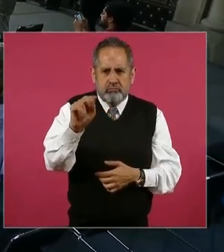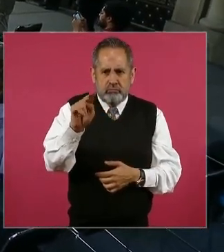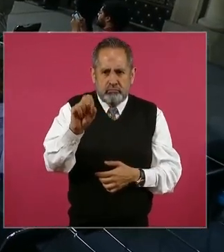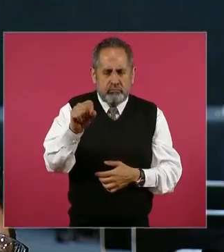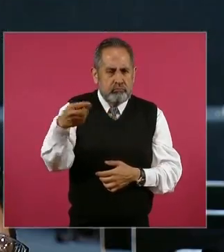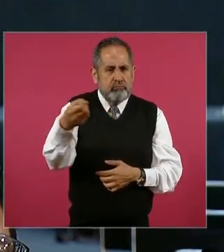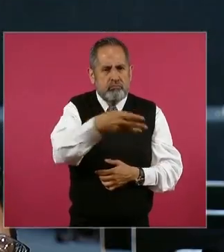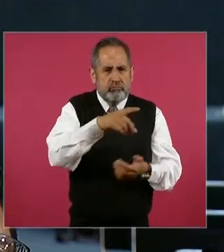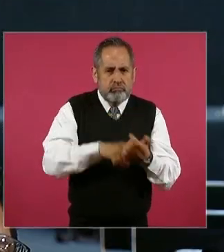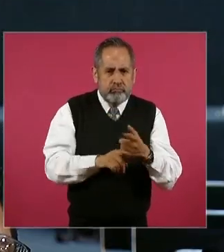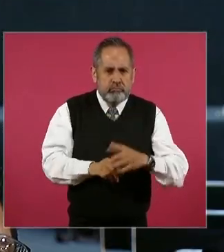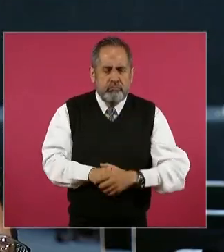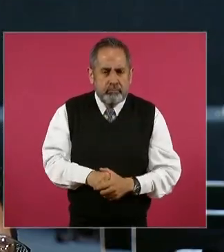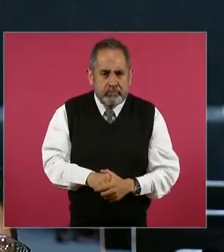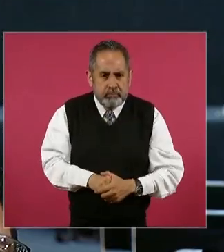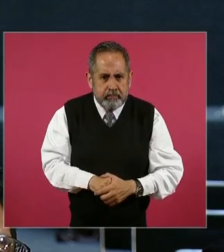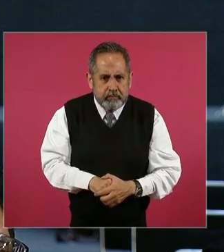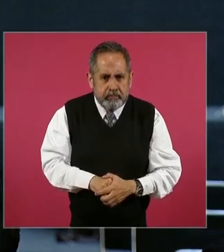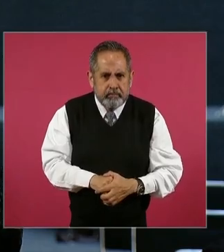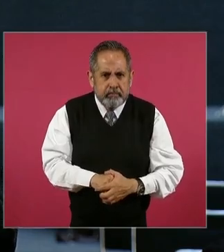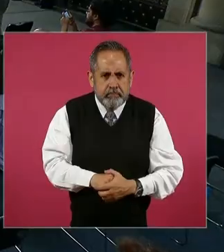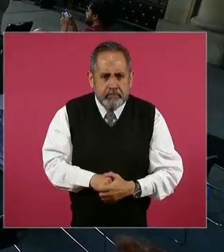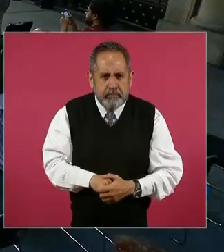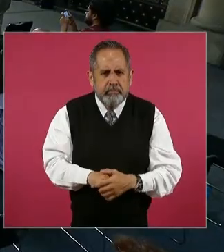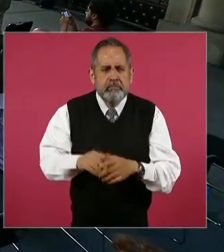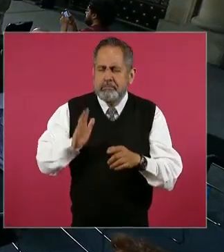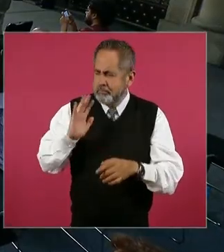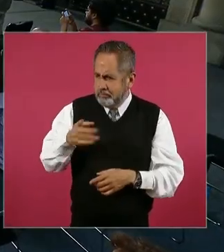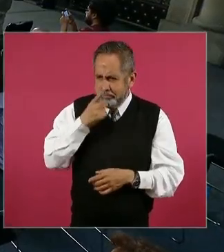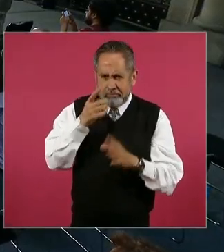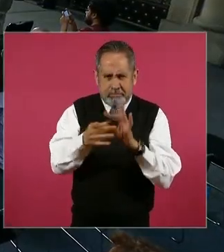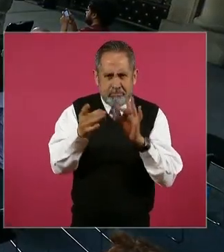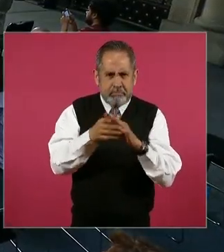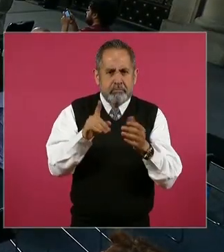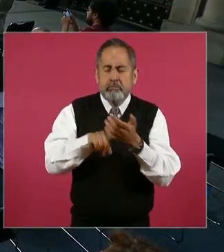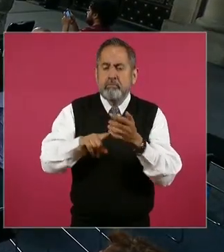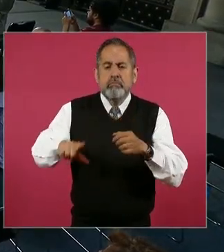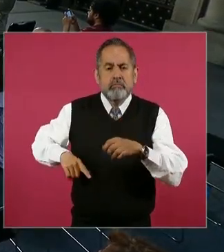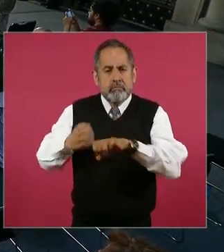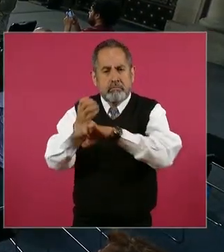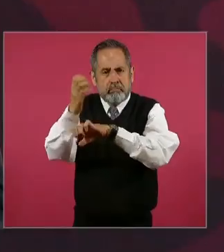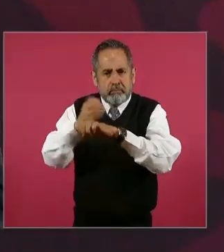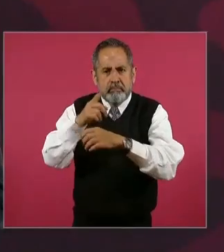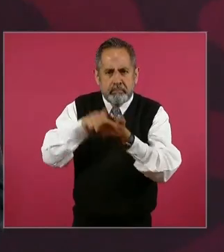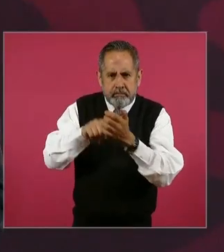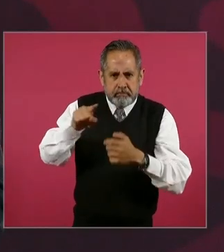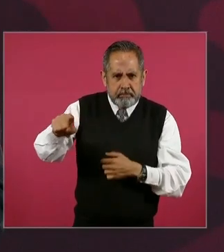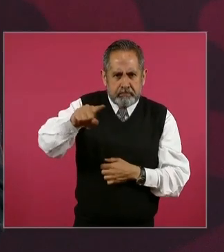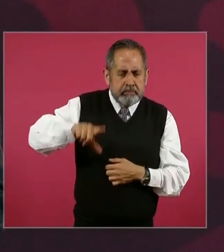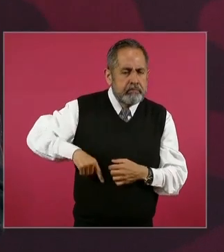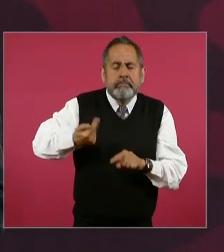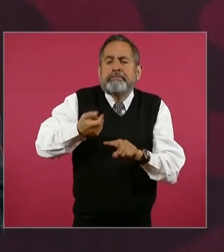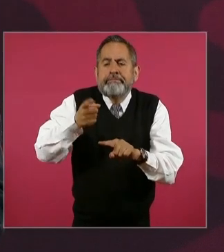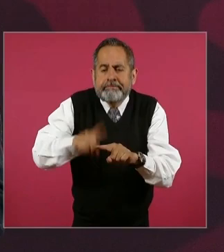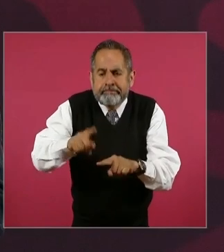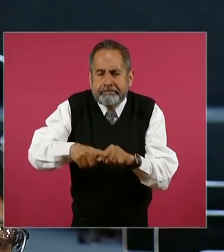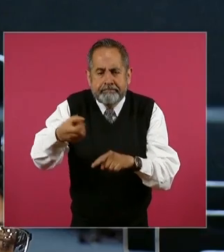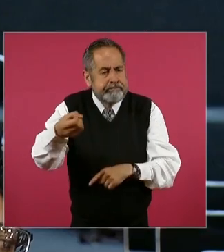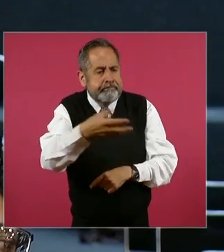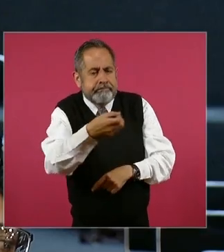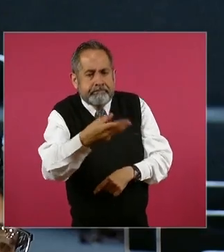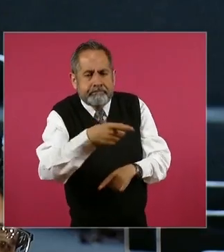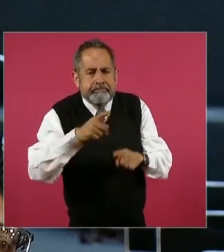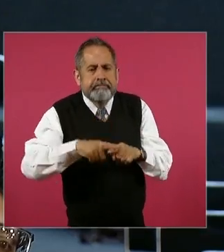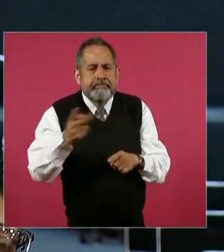en tema deimos cuáles eran de gobiernos estatales son gobiernos estatales Pero quién si se va a tomar